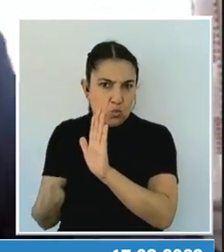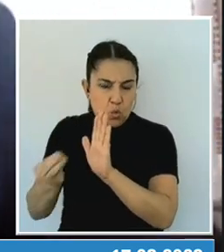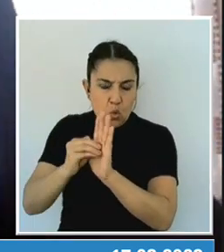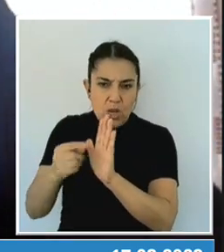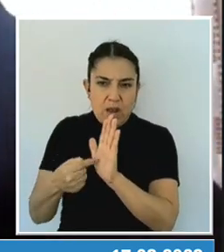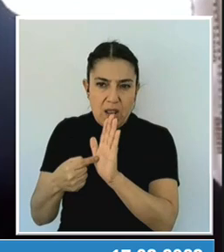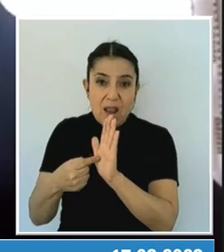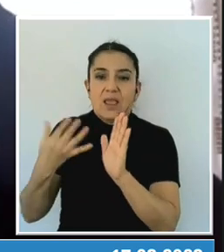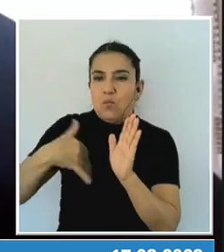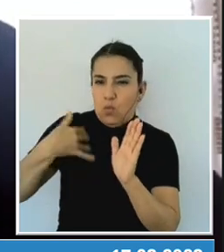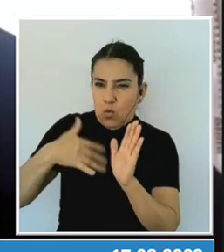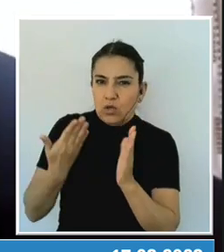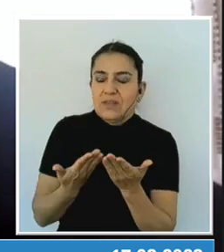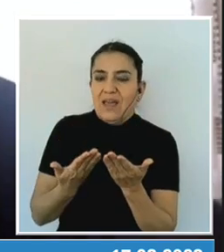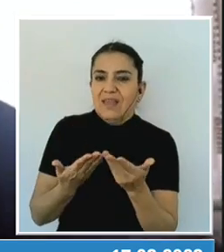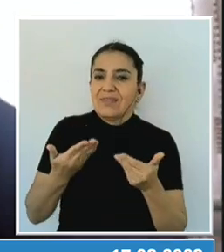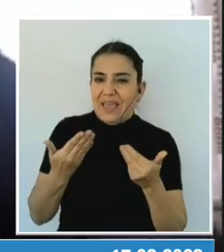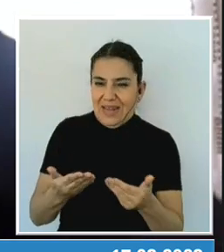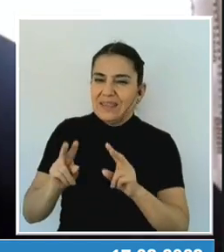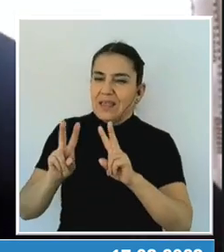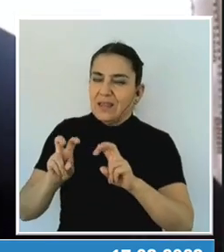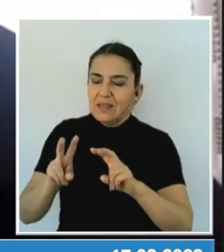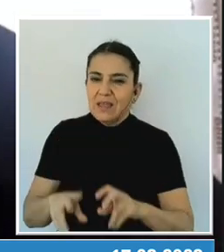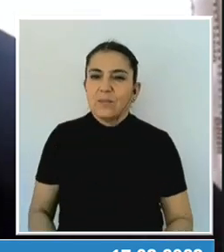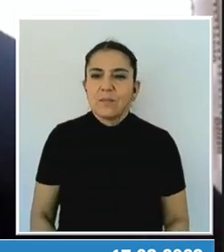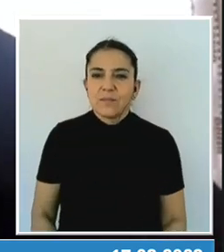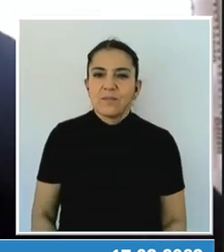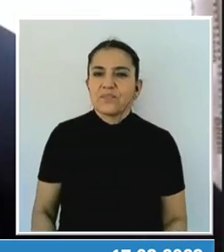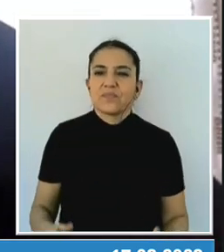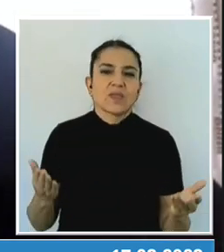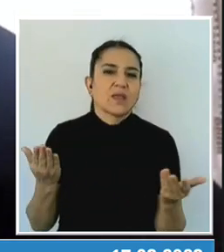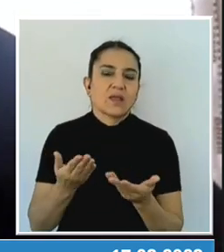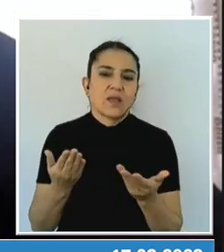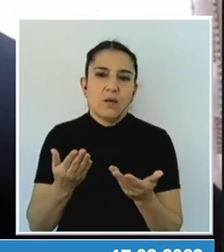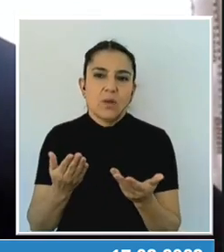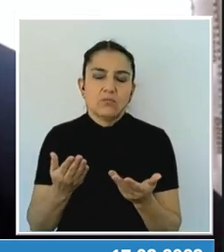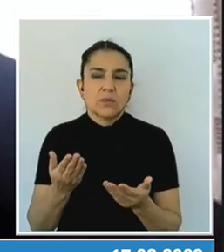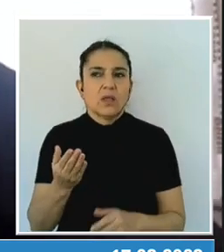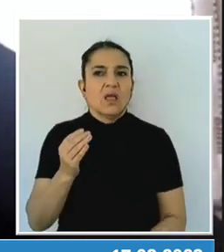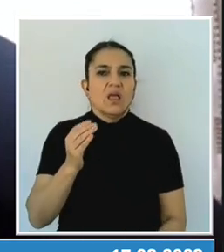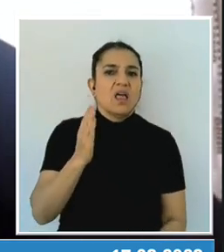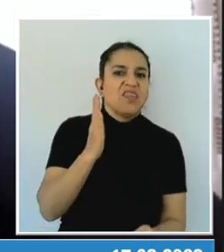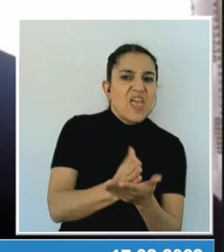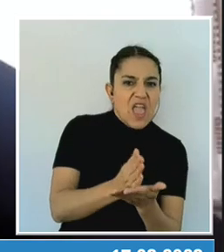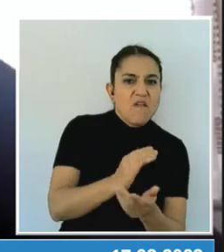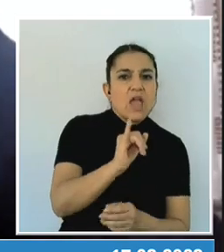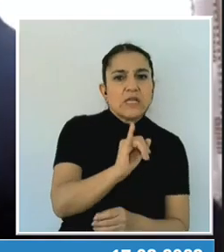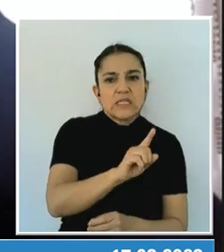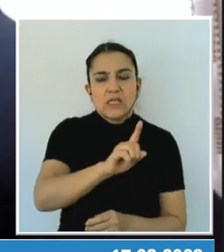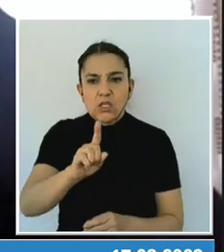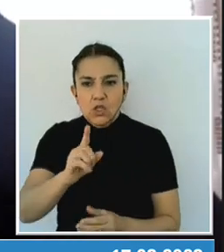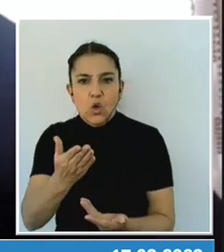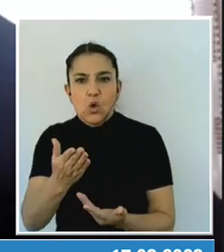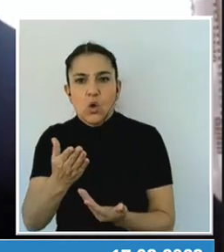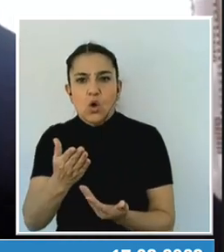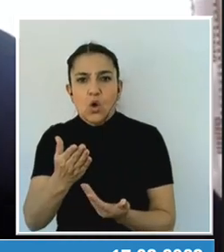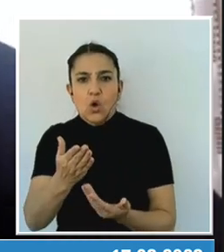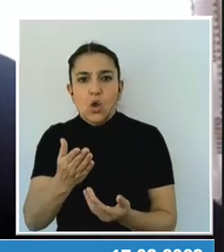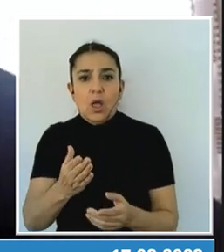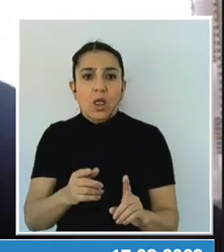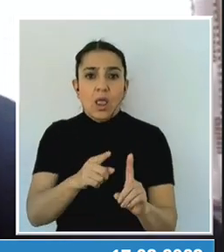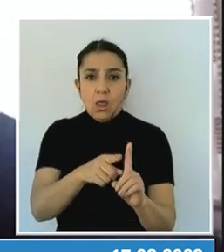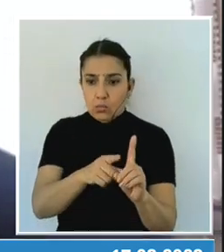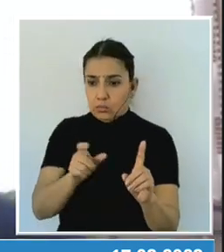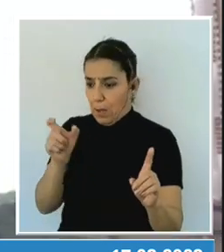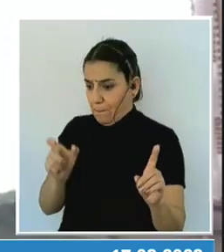importante en esta materia, y la cuestión de si se debe ir a un cuidado remunerado,